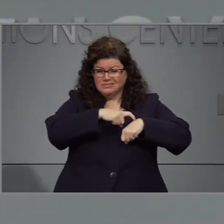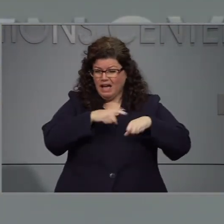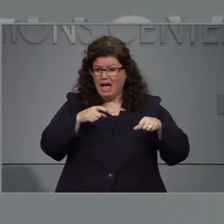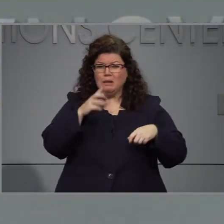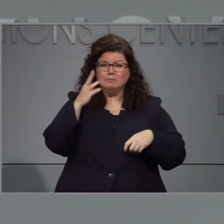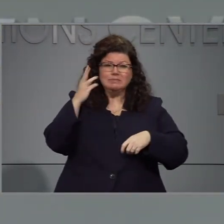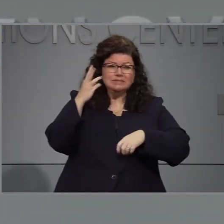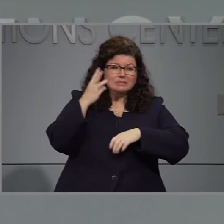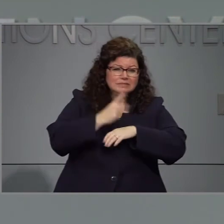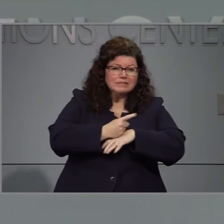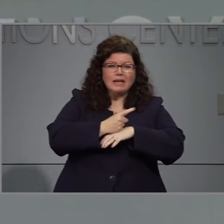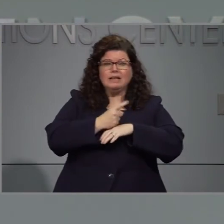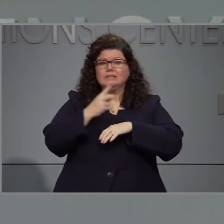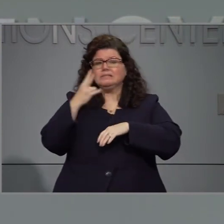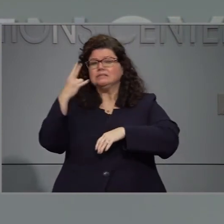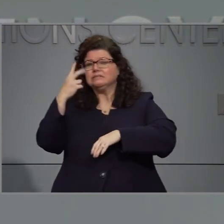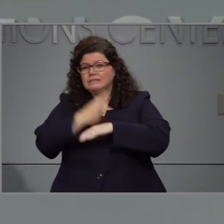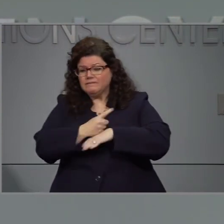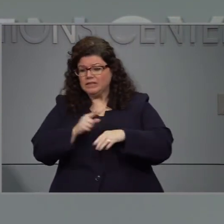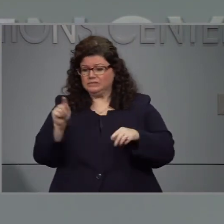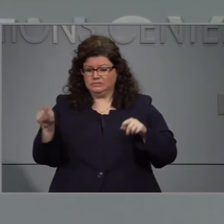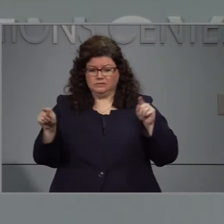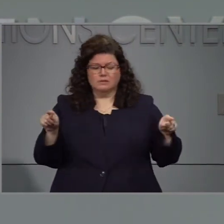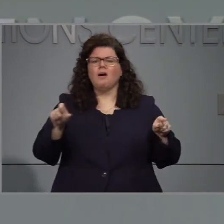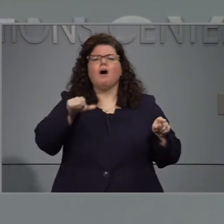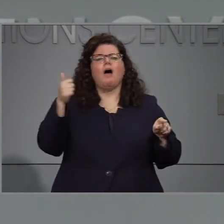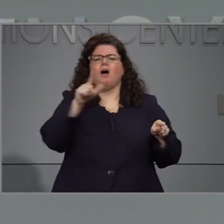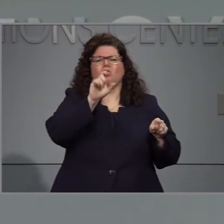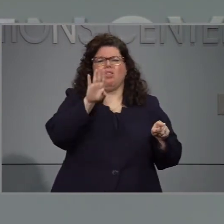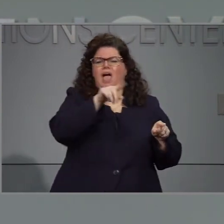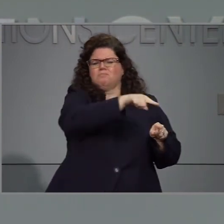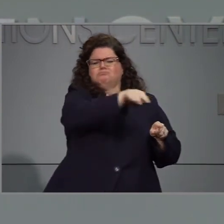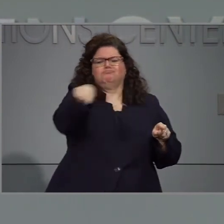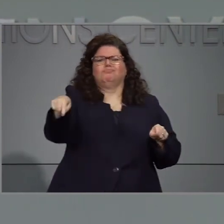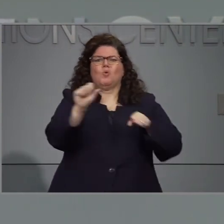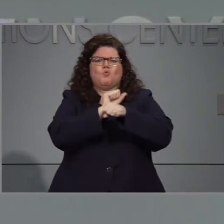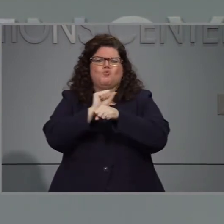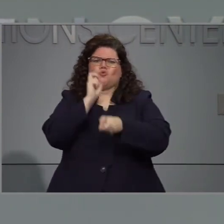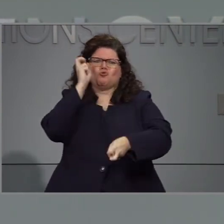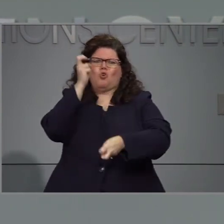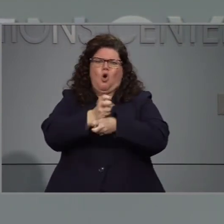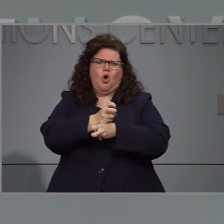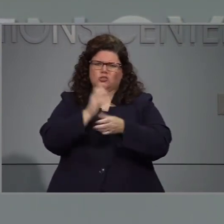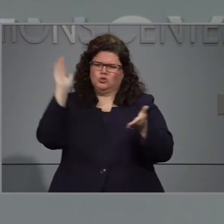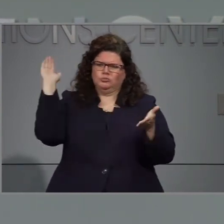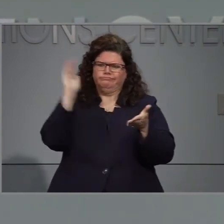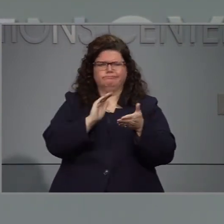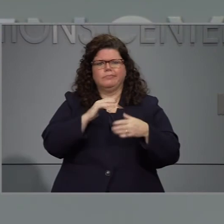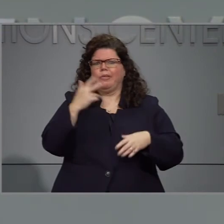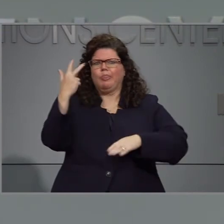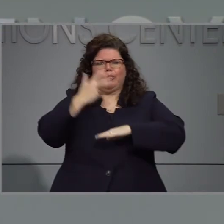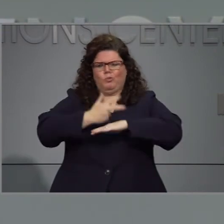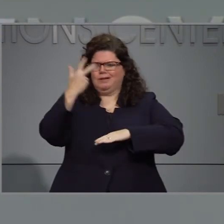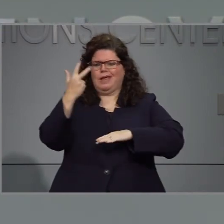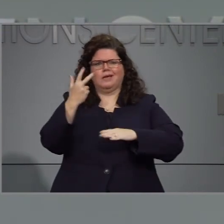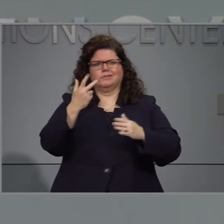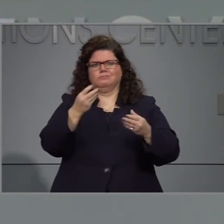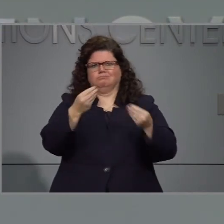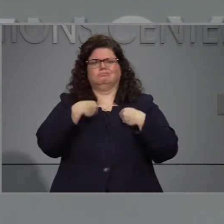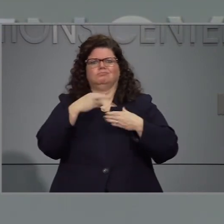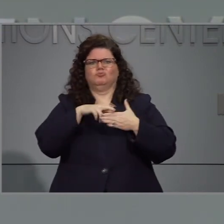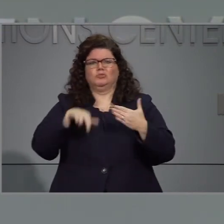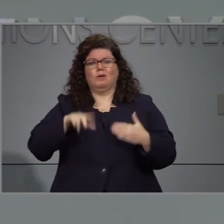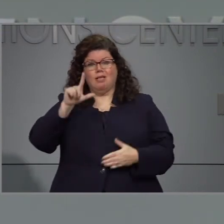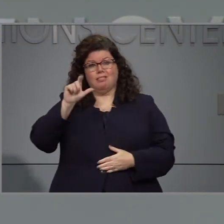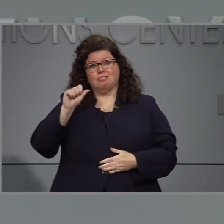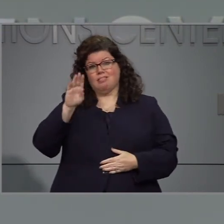espera de 6 a 7 días, casi todos los otros laboratorios están trabajando arduamente para que sea el